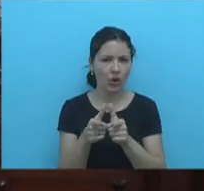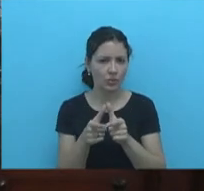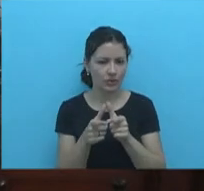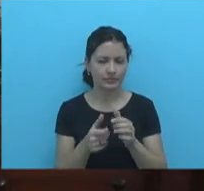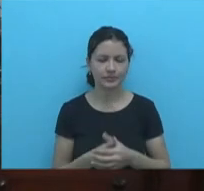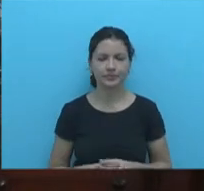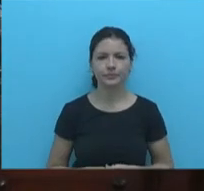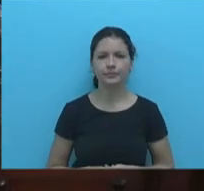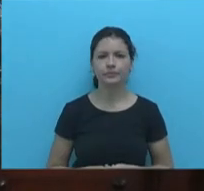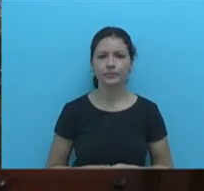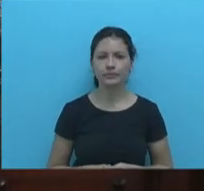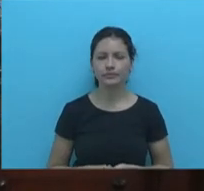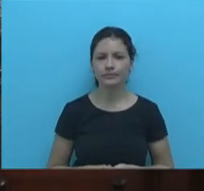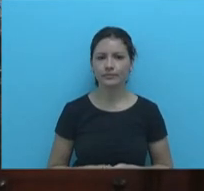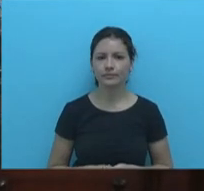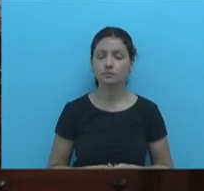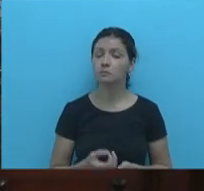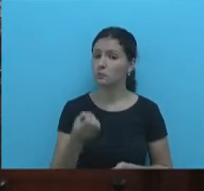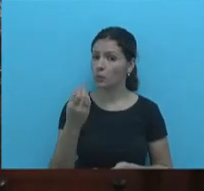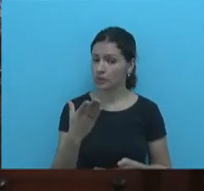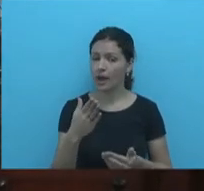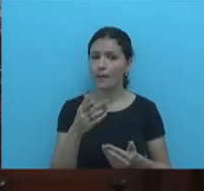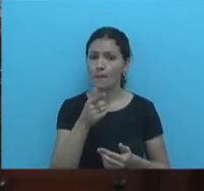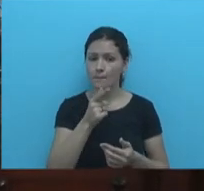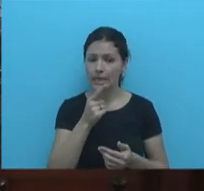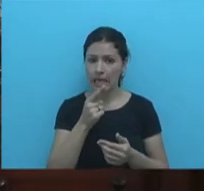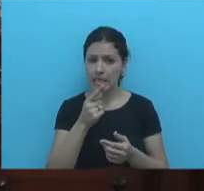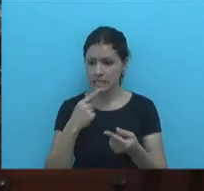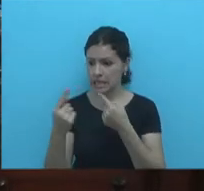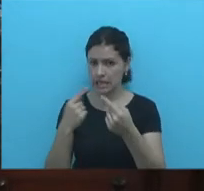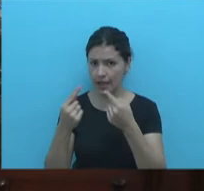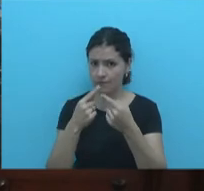Creo que después del debate en comisión, a donde